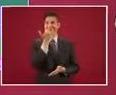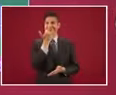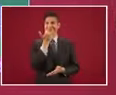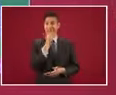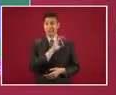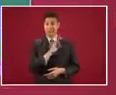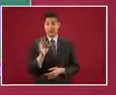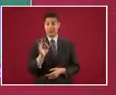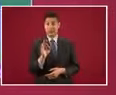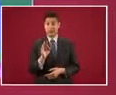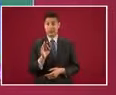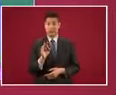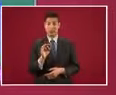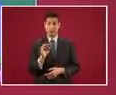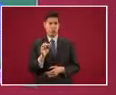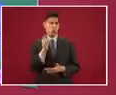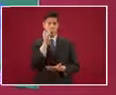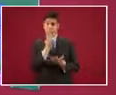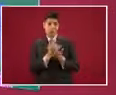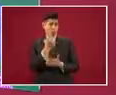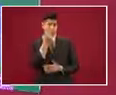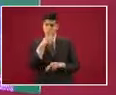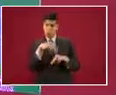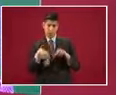No, cachito.